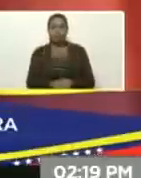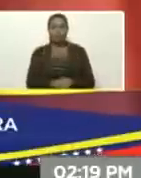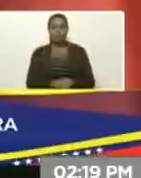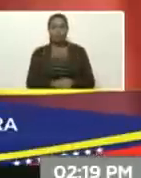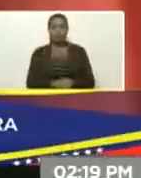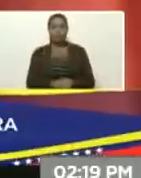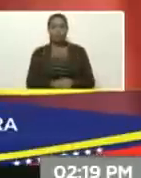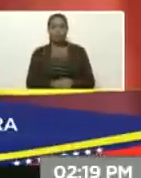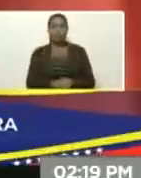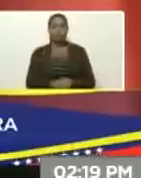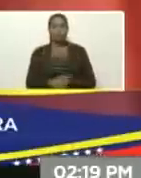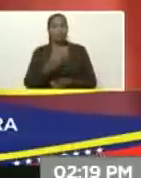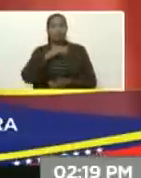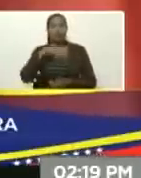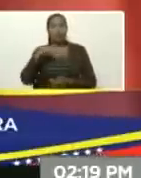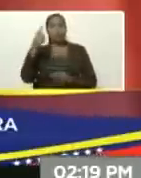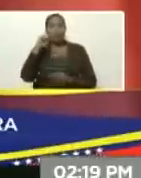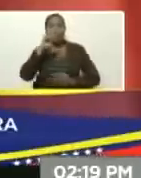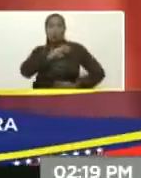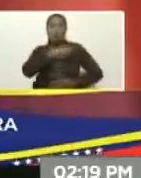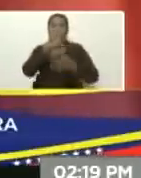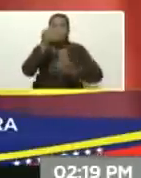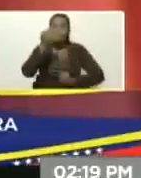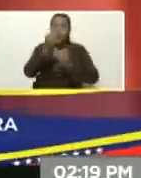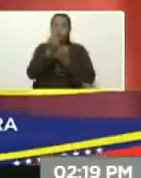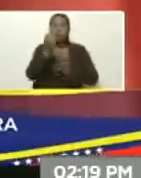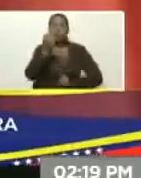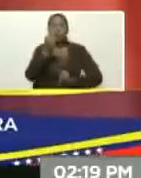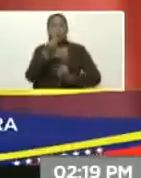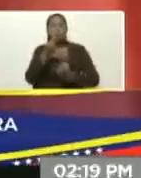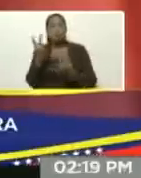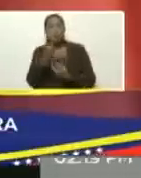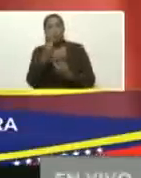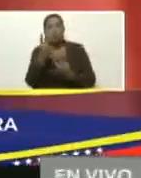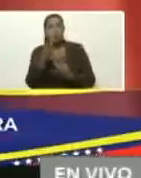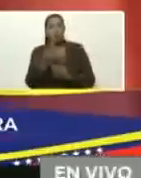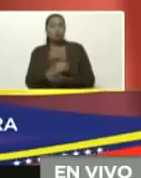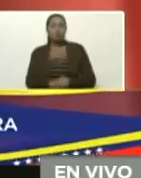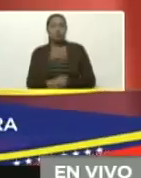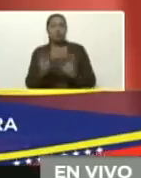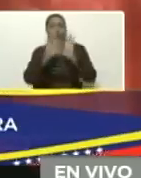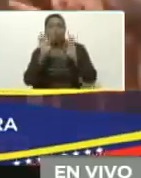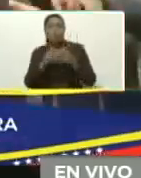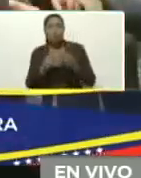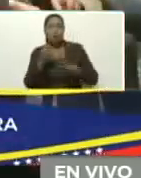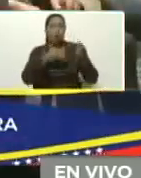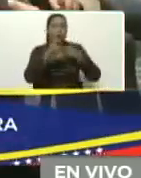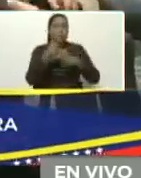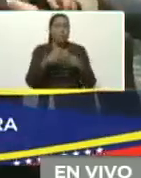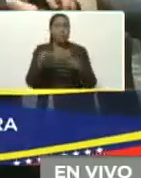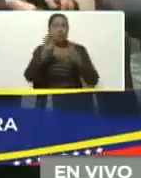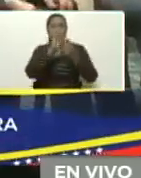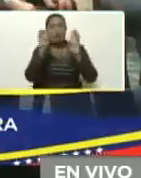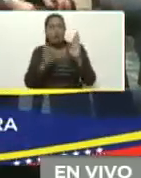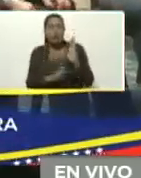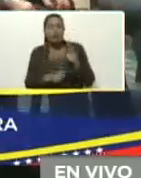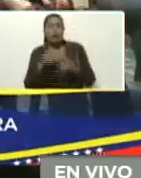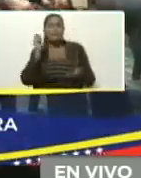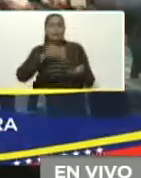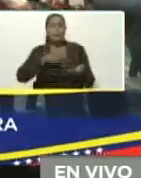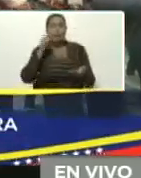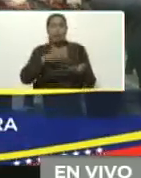Y nosotros tenemos una potencia de cooperación en varios ámbitos, incluyendo comercio, energía,